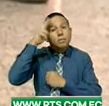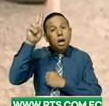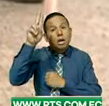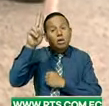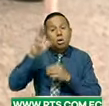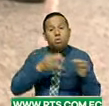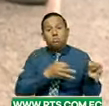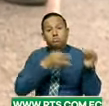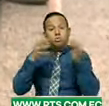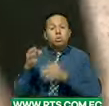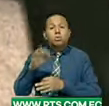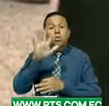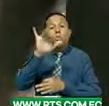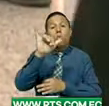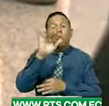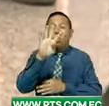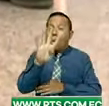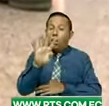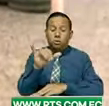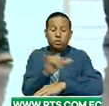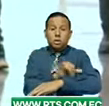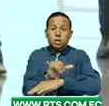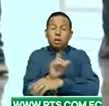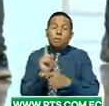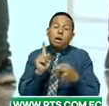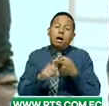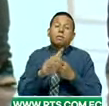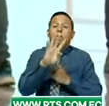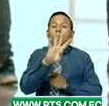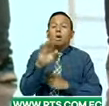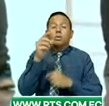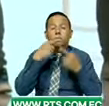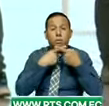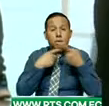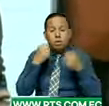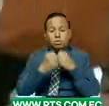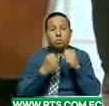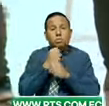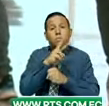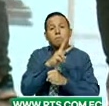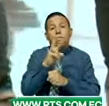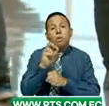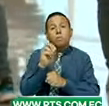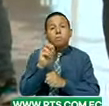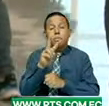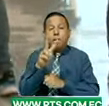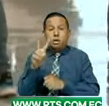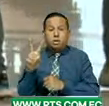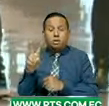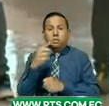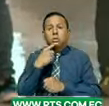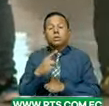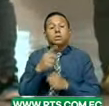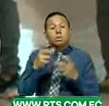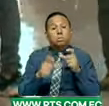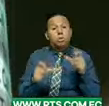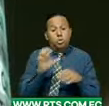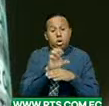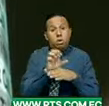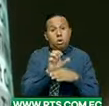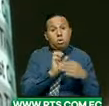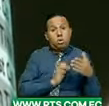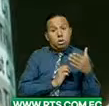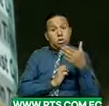de septiembre del presente año hasta el 4 de marzo del 2022 el requisito de visado para los ecuatorianos que deseen ingresar